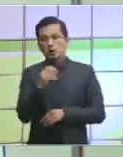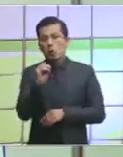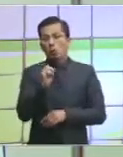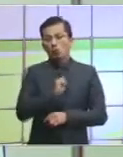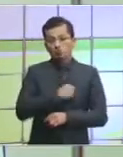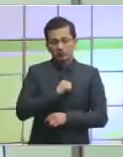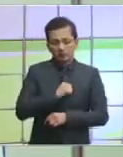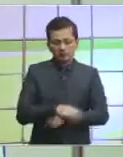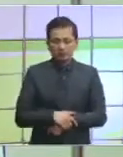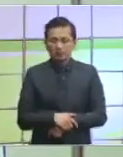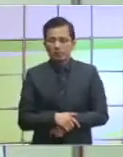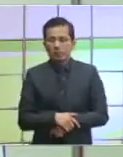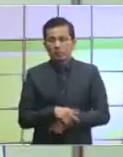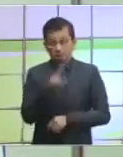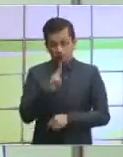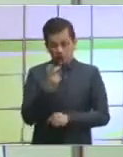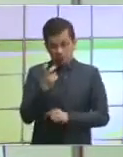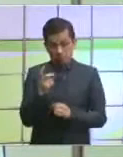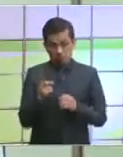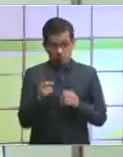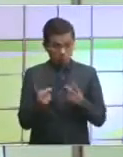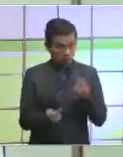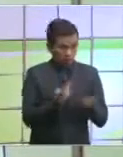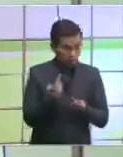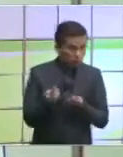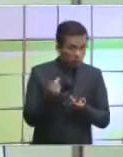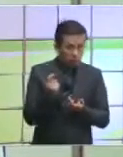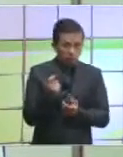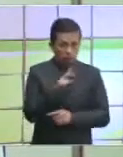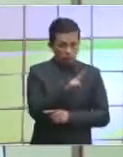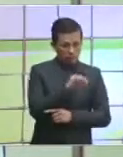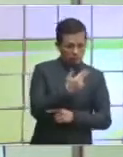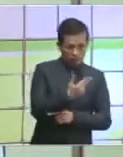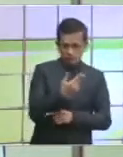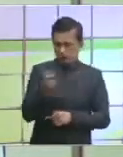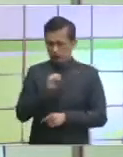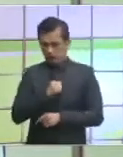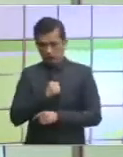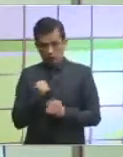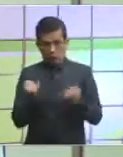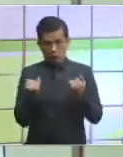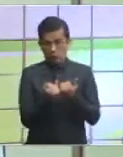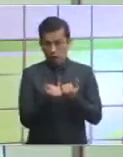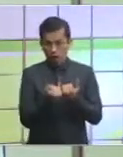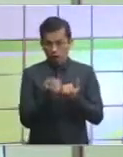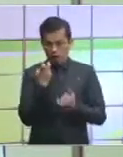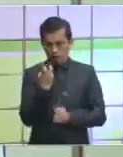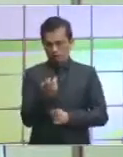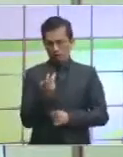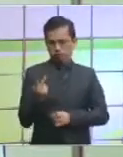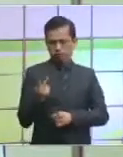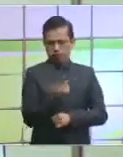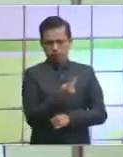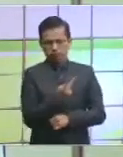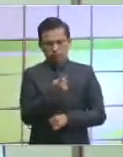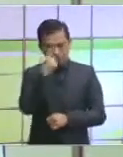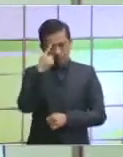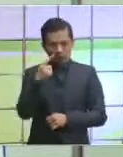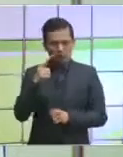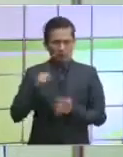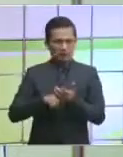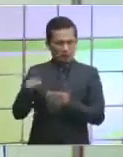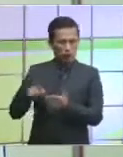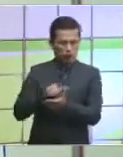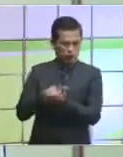pregunta era importante es lo mismo vih y sida las dos producen en un término espantoso que tienen la legislación militar